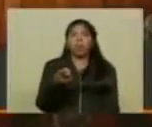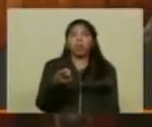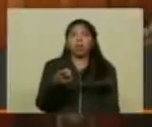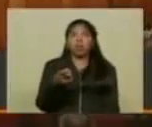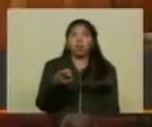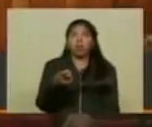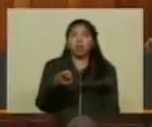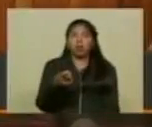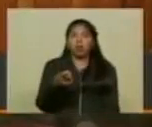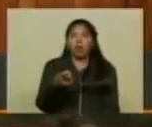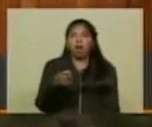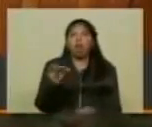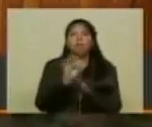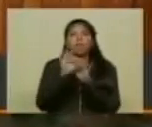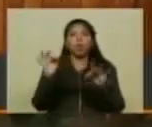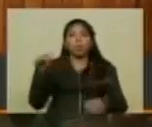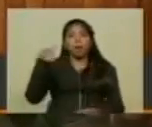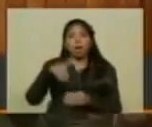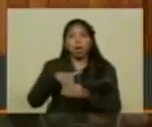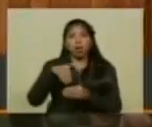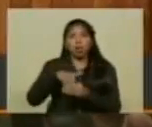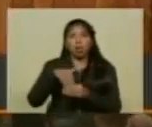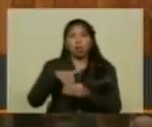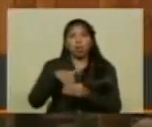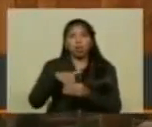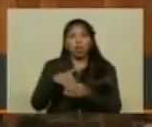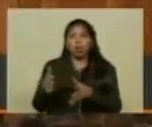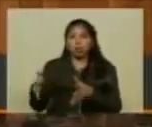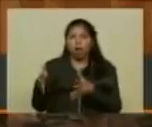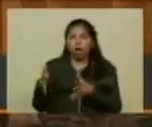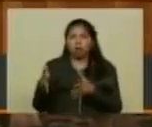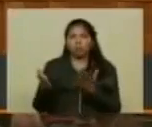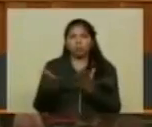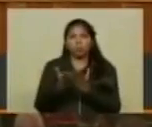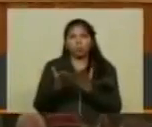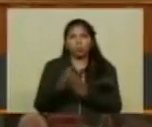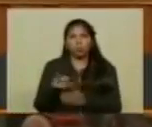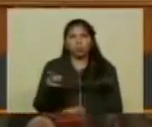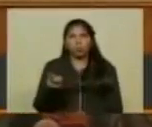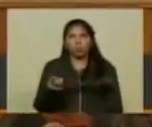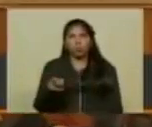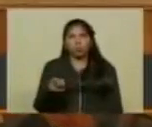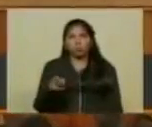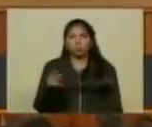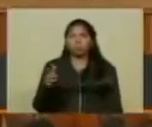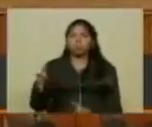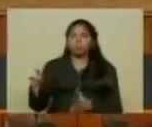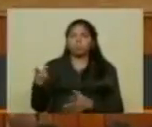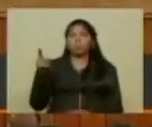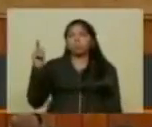de los Estados Unidos, ganaba los colegios electorales el presidente Donald Trump.